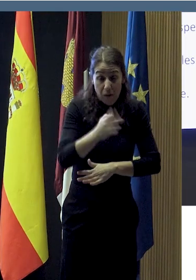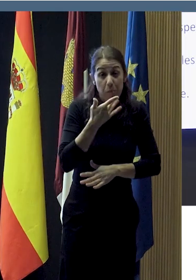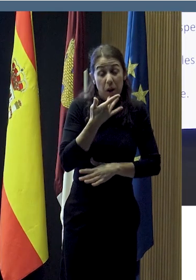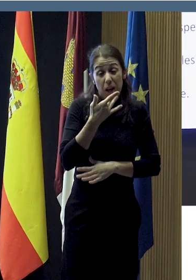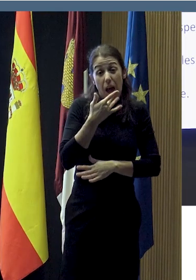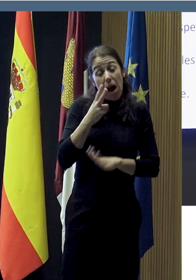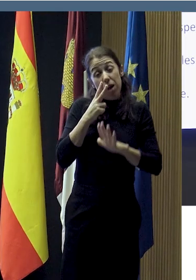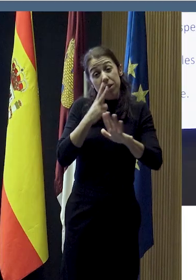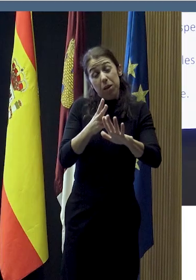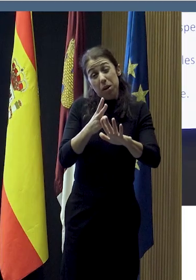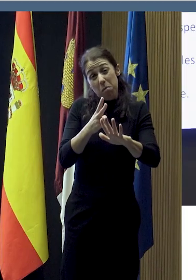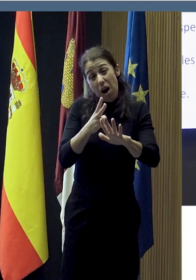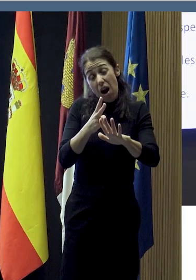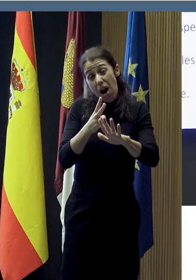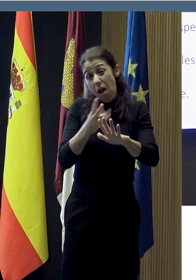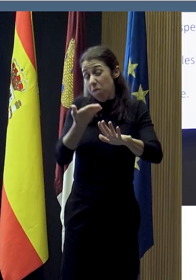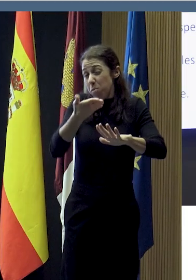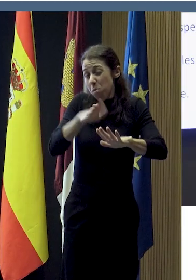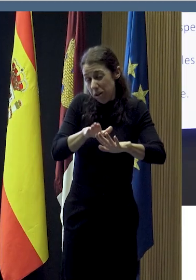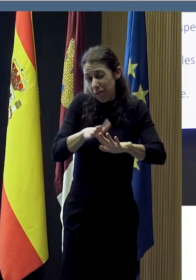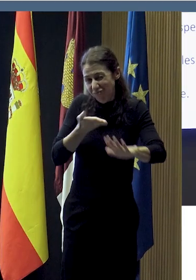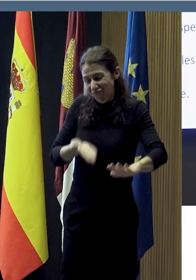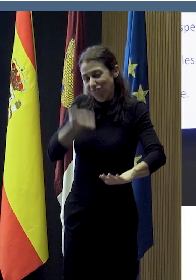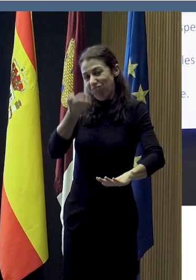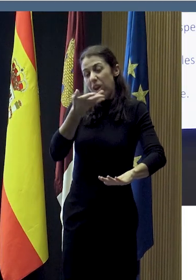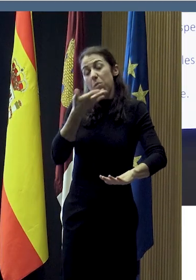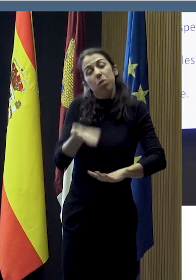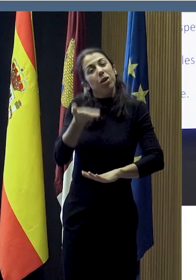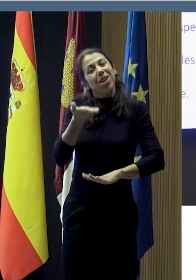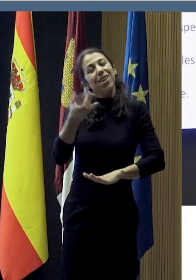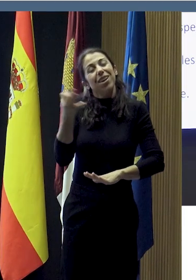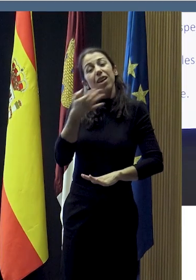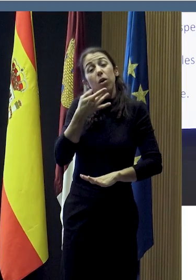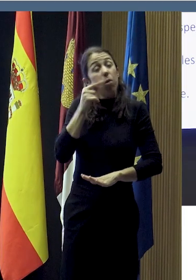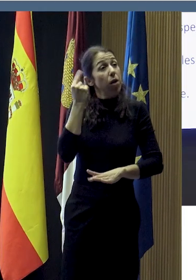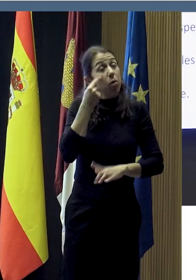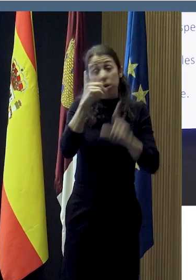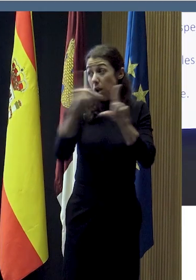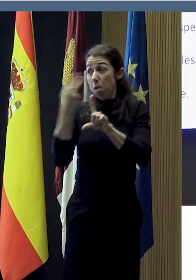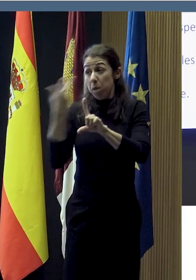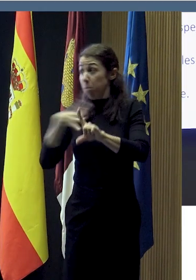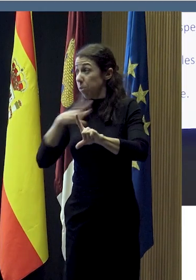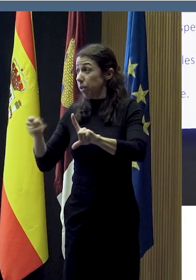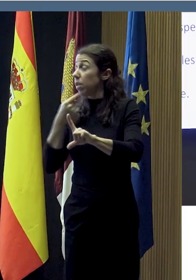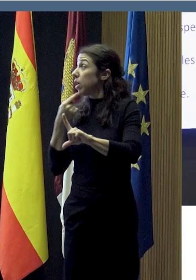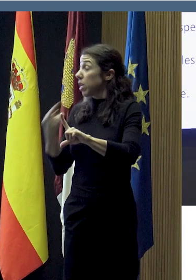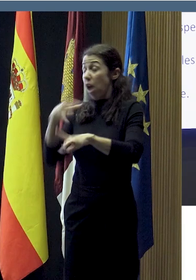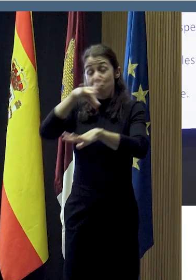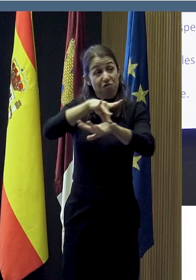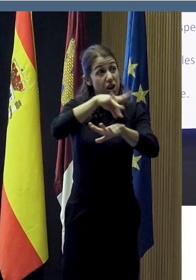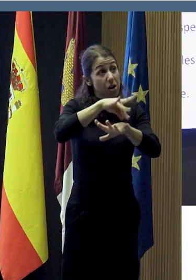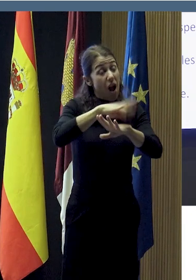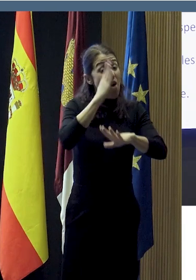7ª causa de muerte es muy importante. Y sobre todo lo más importante es que, como veis aquí en el esquema, esta